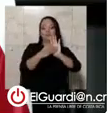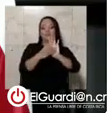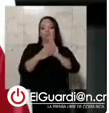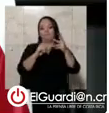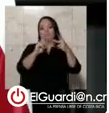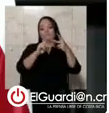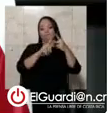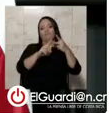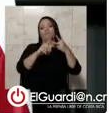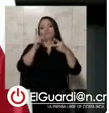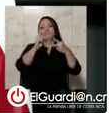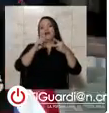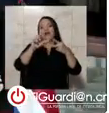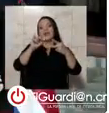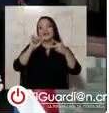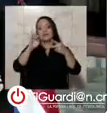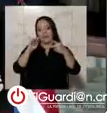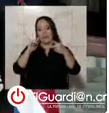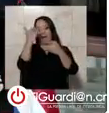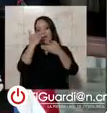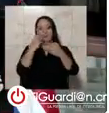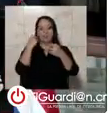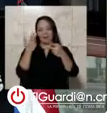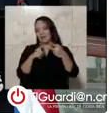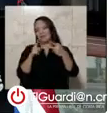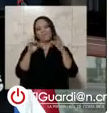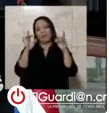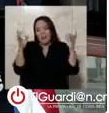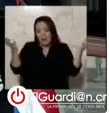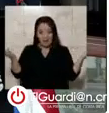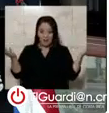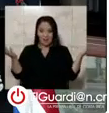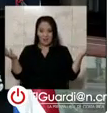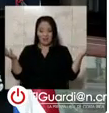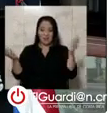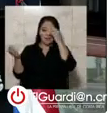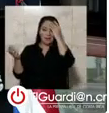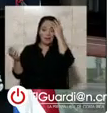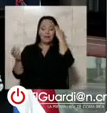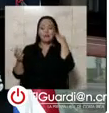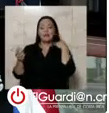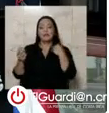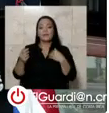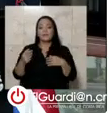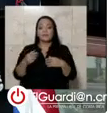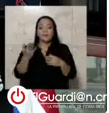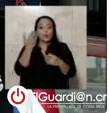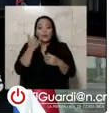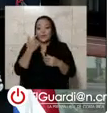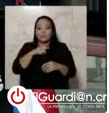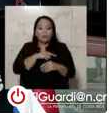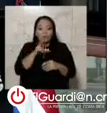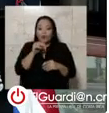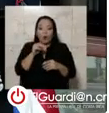1, a la lista negra, que sería fatal porque ni nos comimos el pastel y